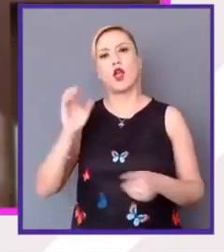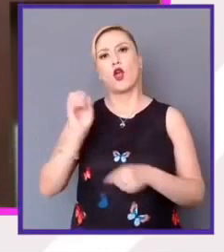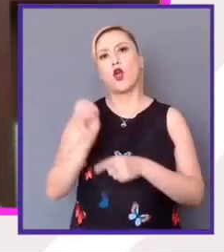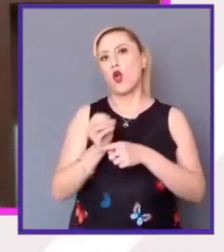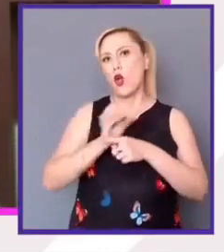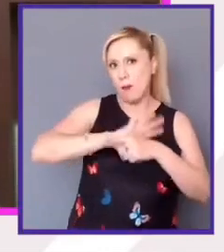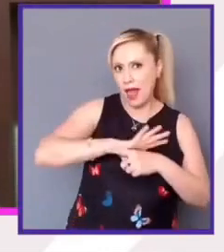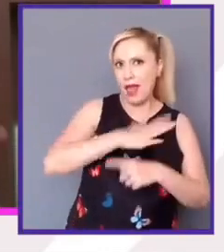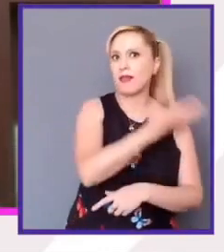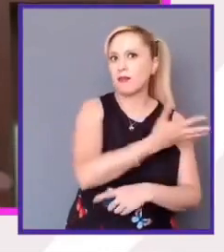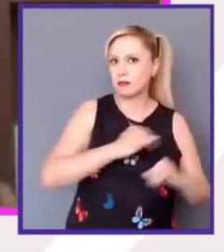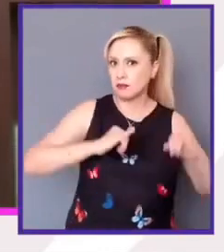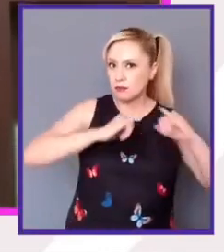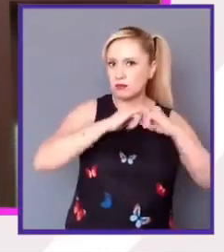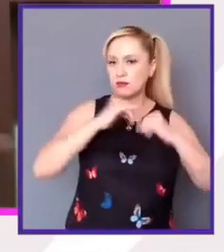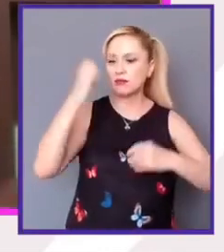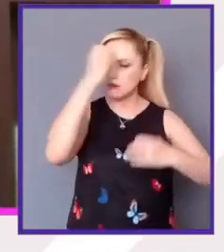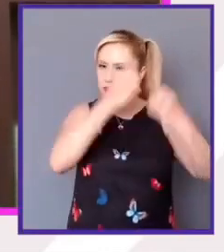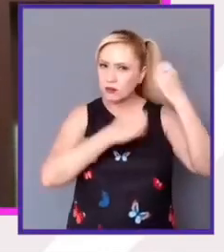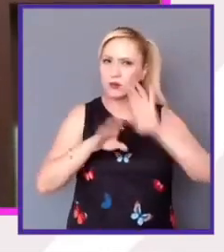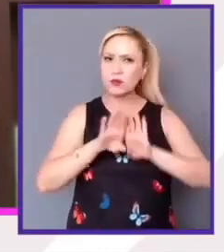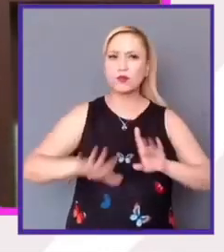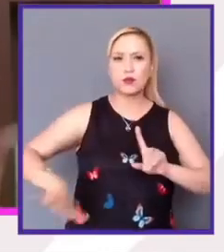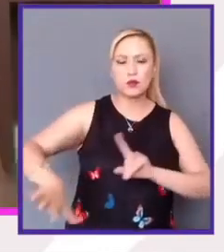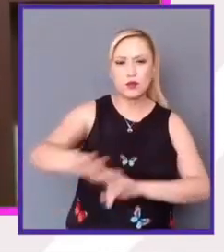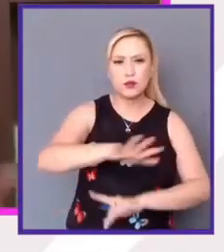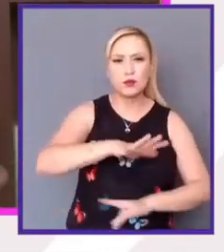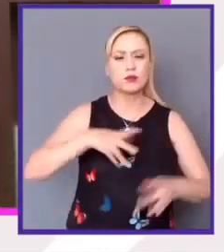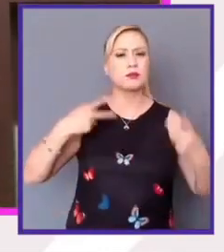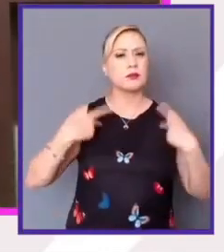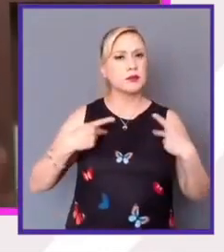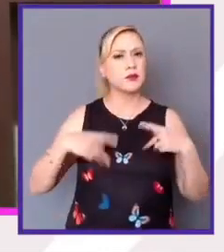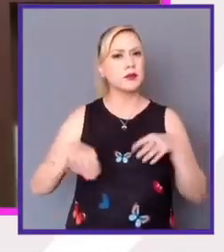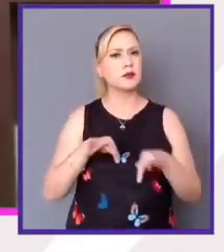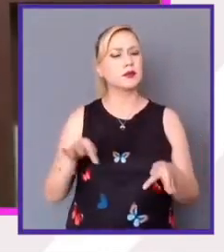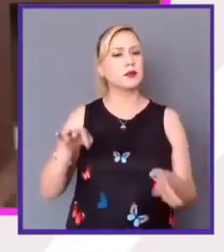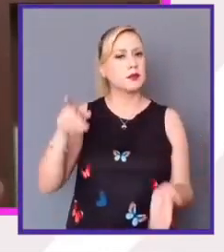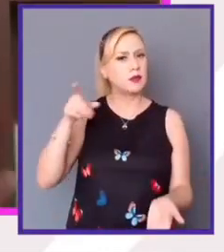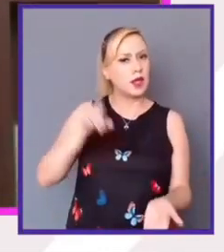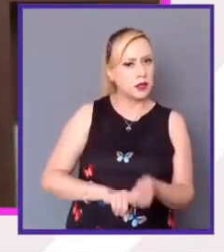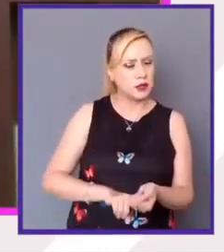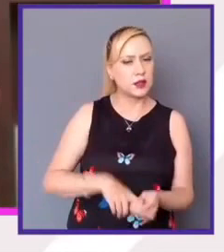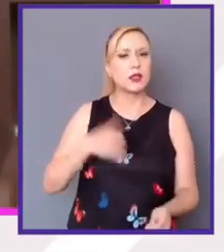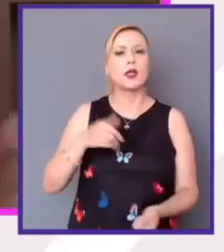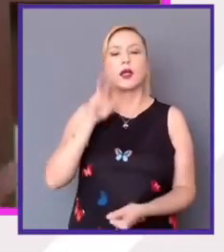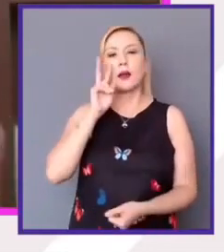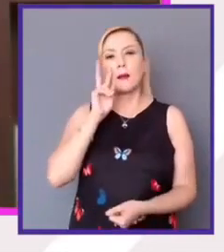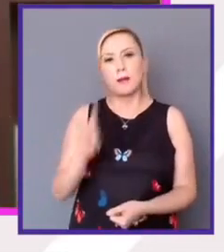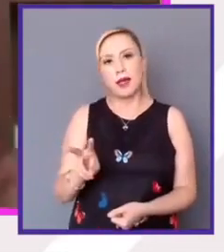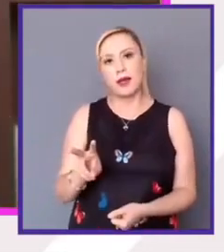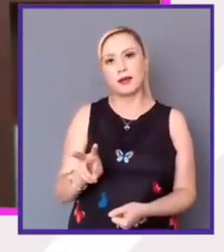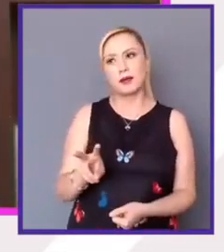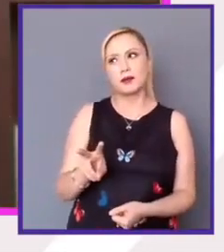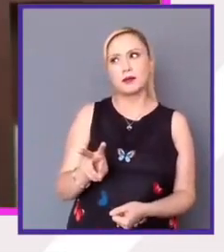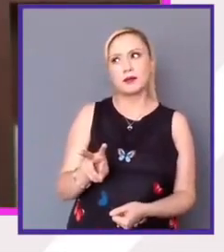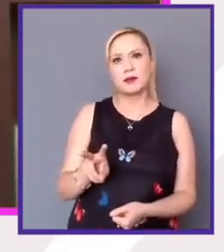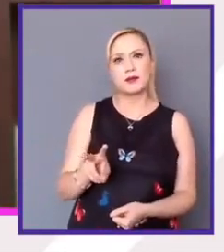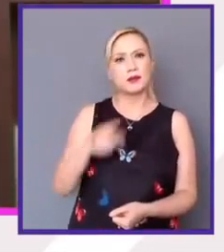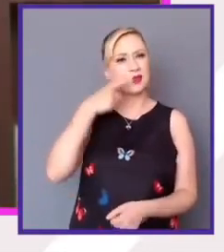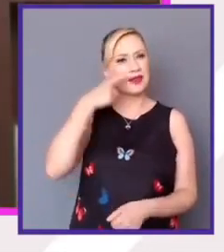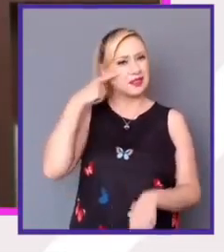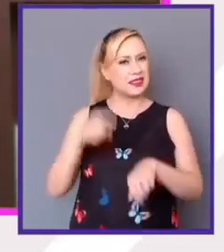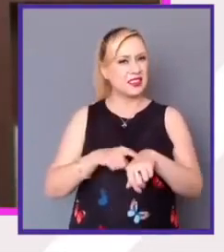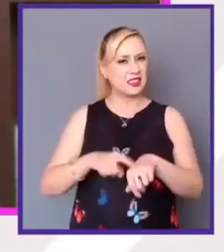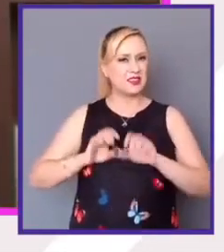realizar diagnósticos sobre cultura y clima en personas racializadas y también ver la óptica del antirracismo en